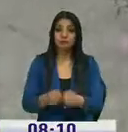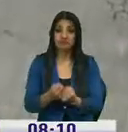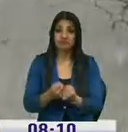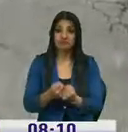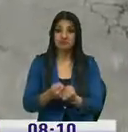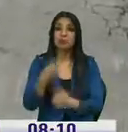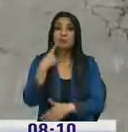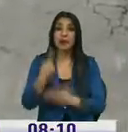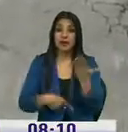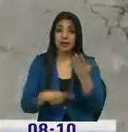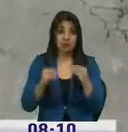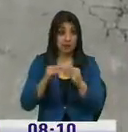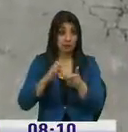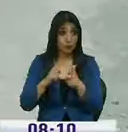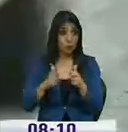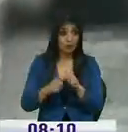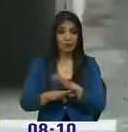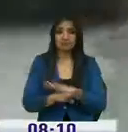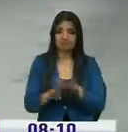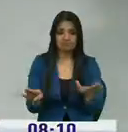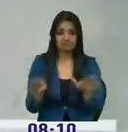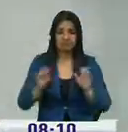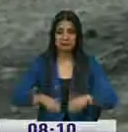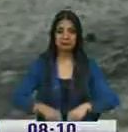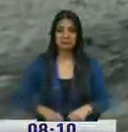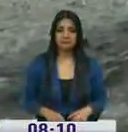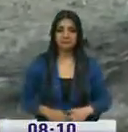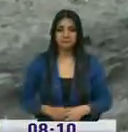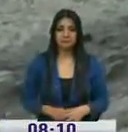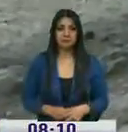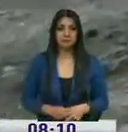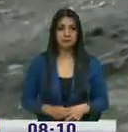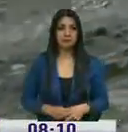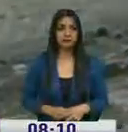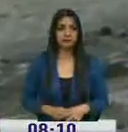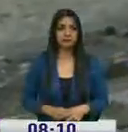para no tener más inconvenientes en esta calle. En Quito informó Andrea Urbe.